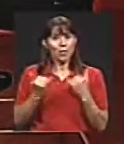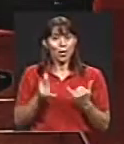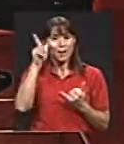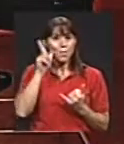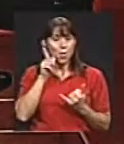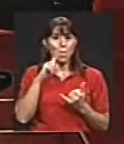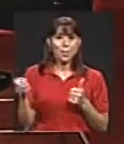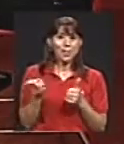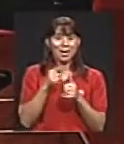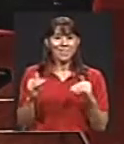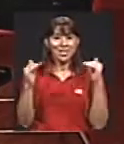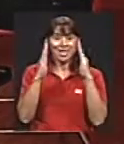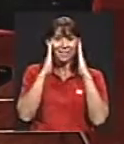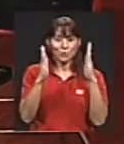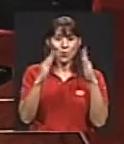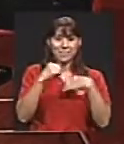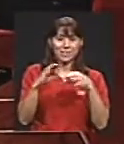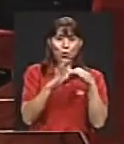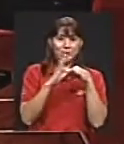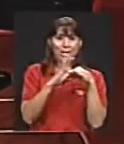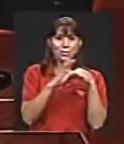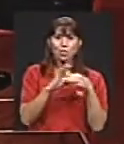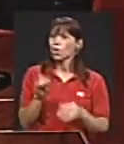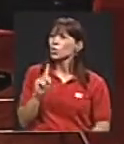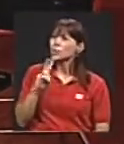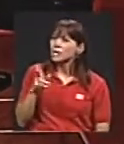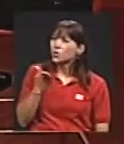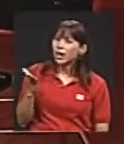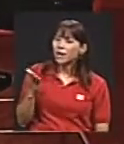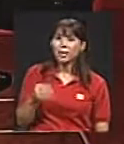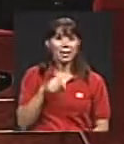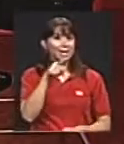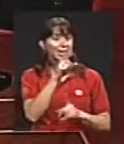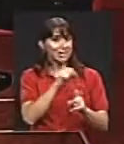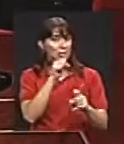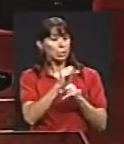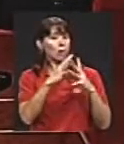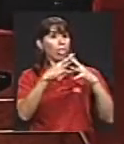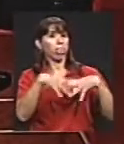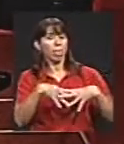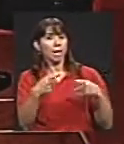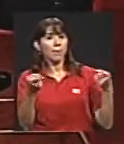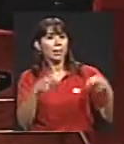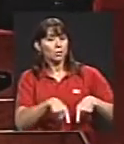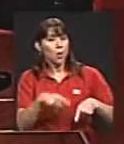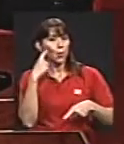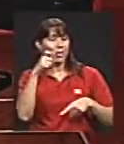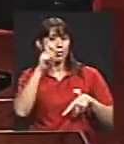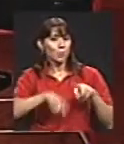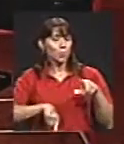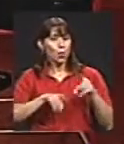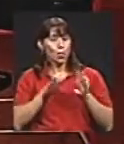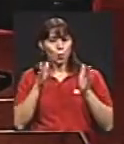nivel de atención y estamos haciendo desierto que que la debacle también se dio porque no se pudo acudir al primer